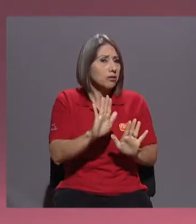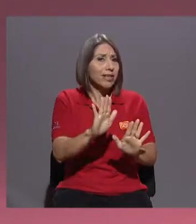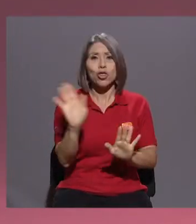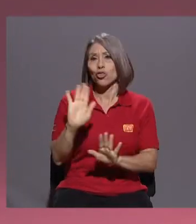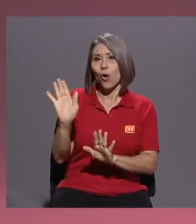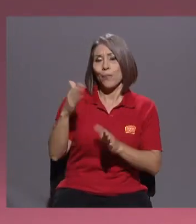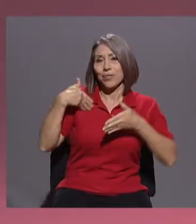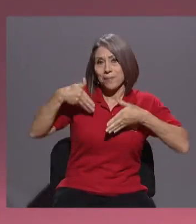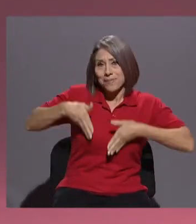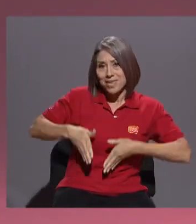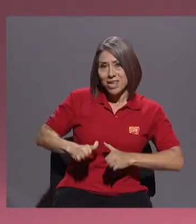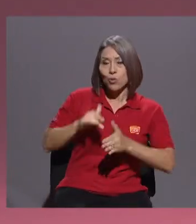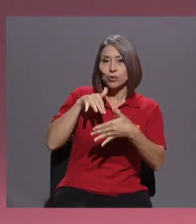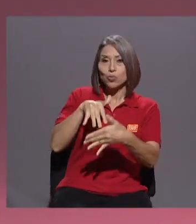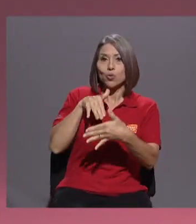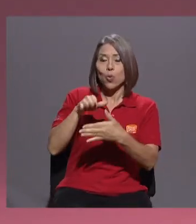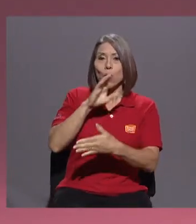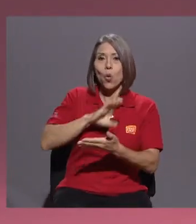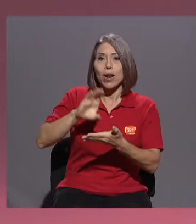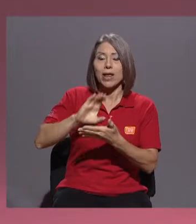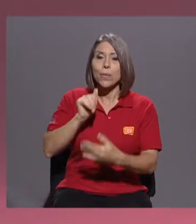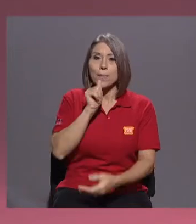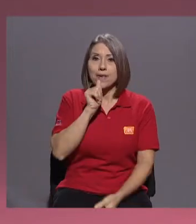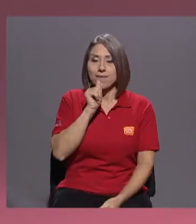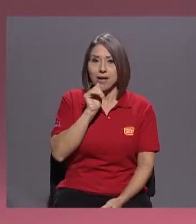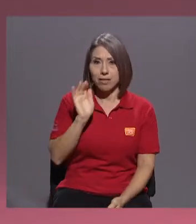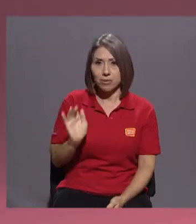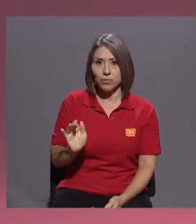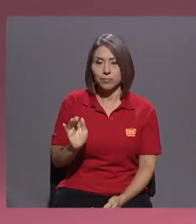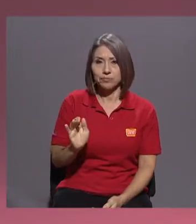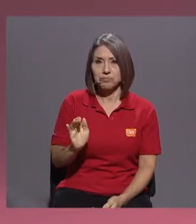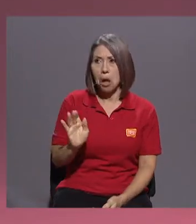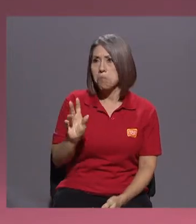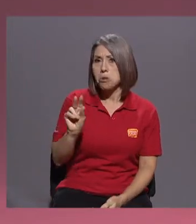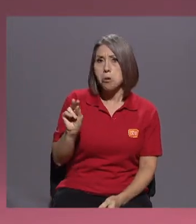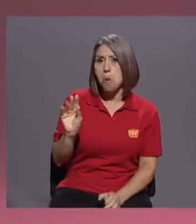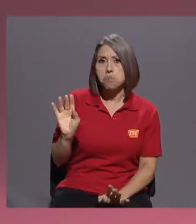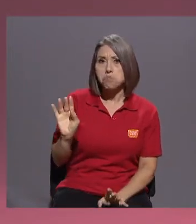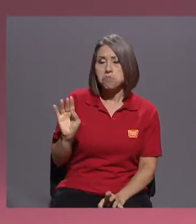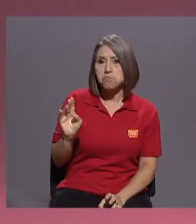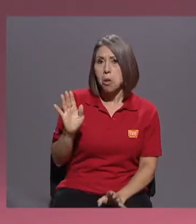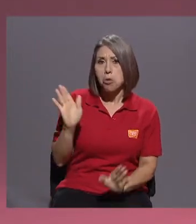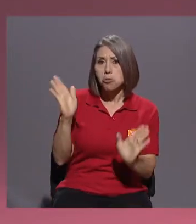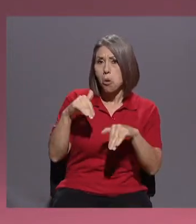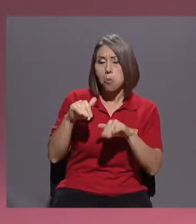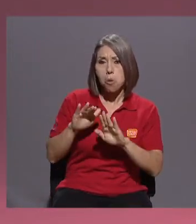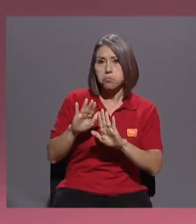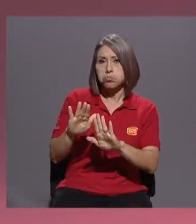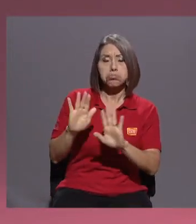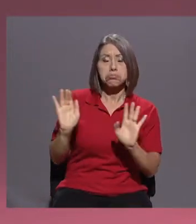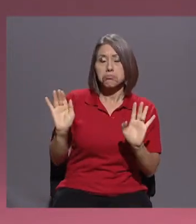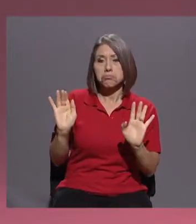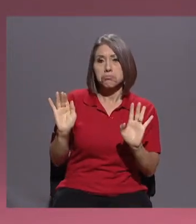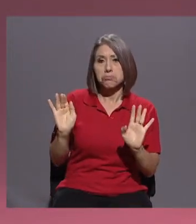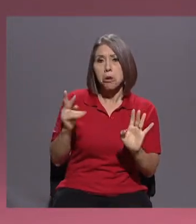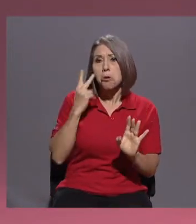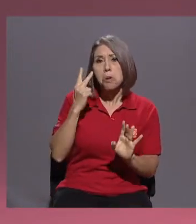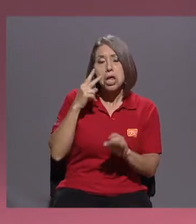compañeros Profesores? Mi hijo estuvo En un colegio privado Ajá Este... No, yo veía que no